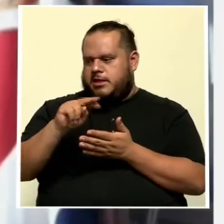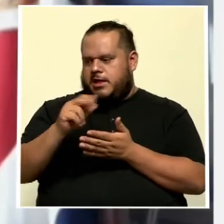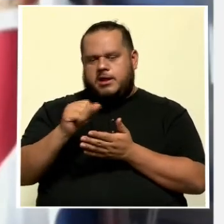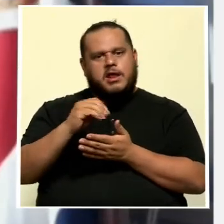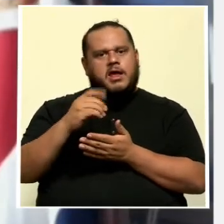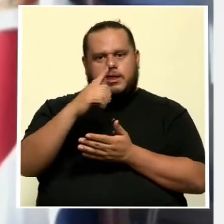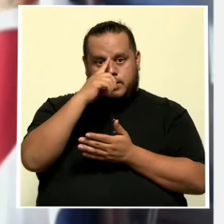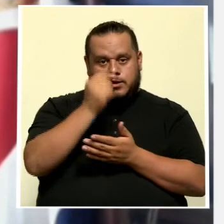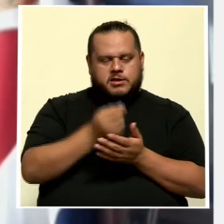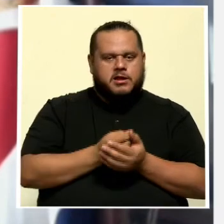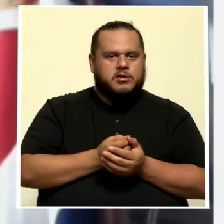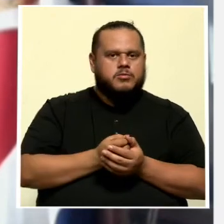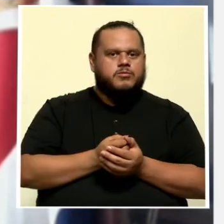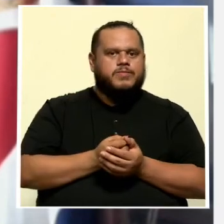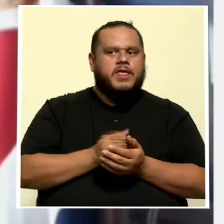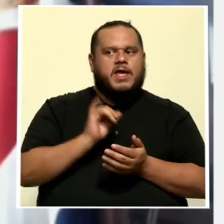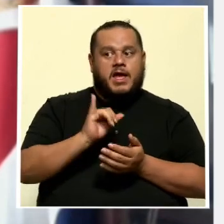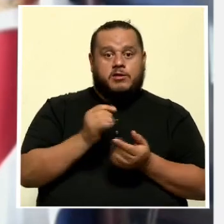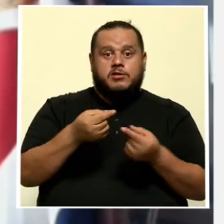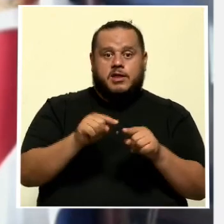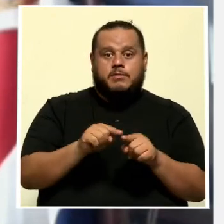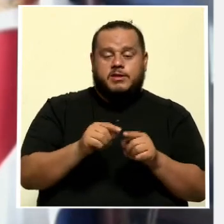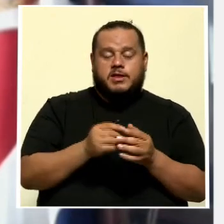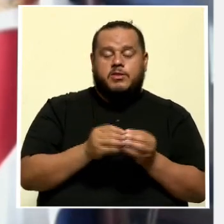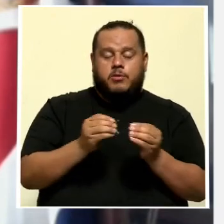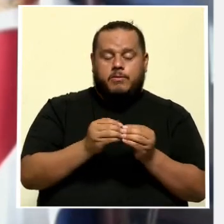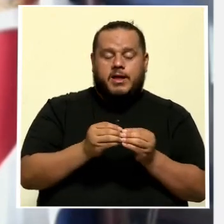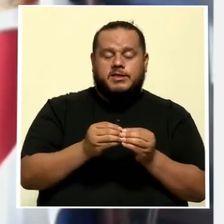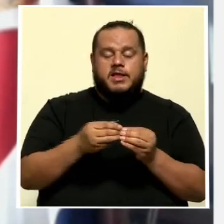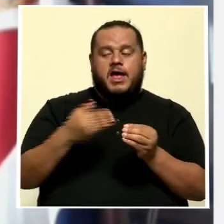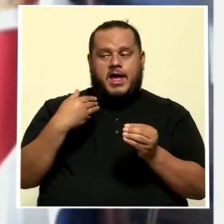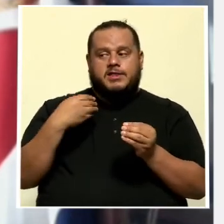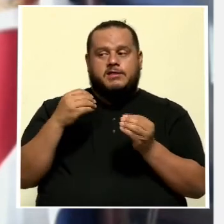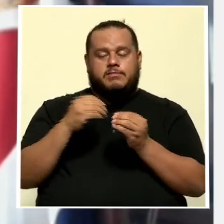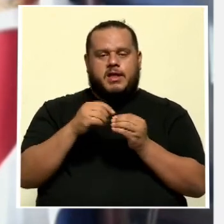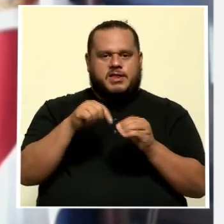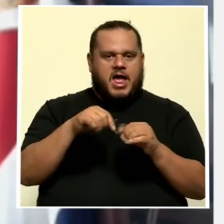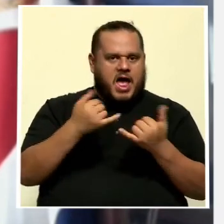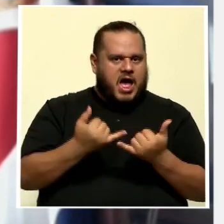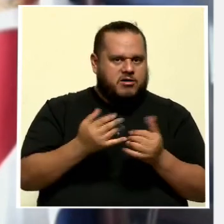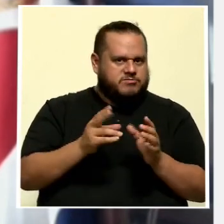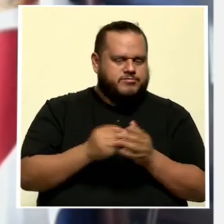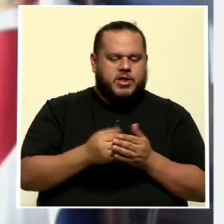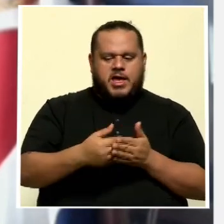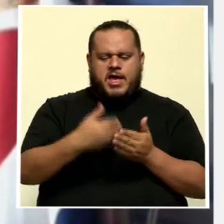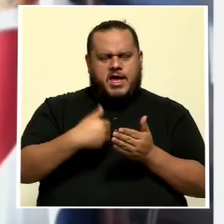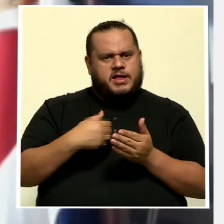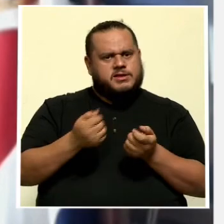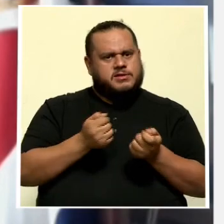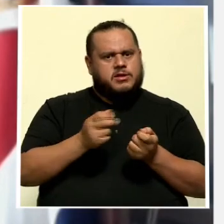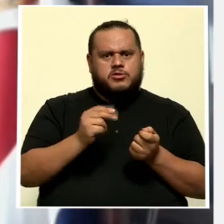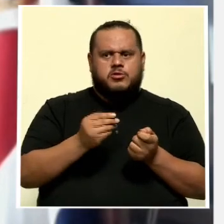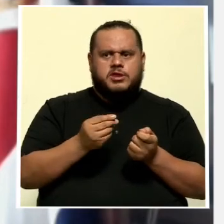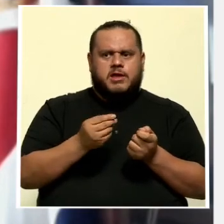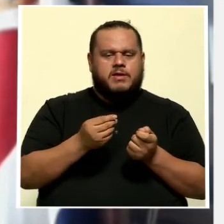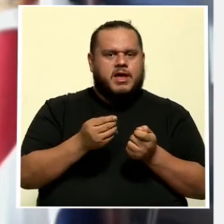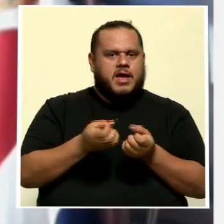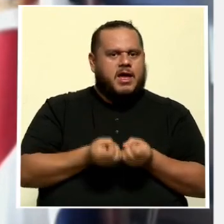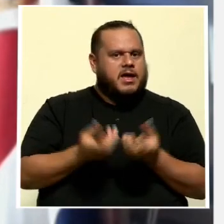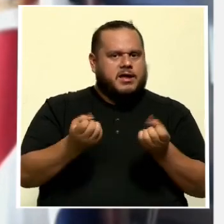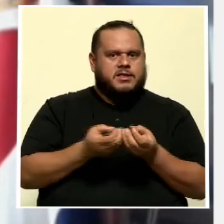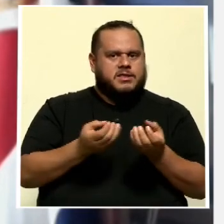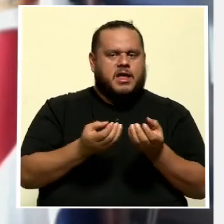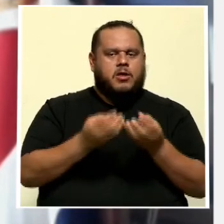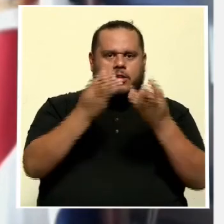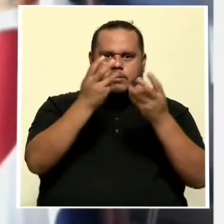mejor servicio que el que se estaba dando ahora. Antes de esta administración no se habían comido el presupuesto de la Caja